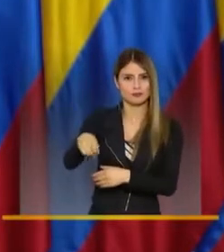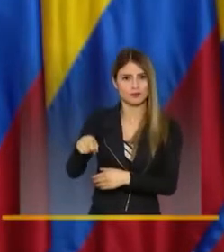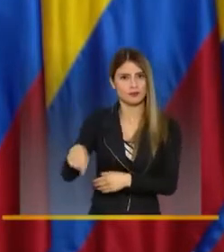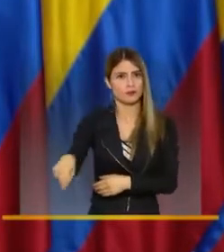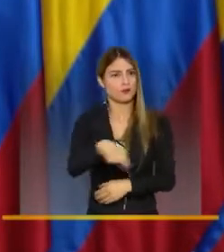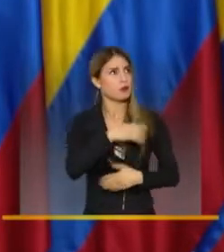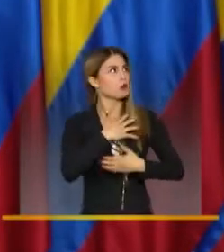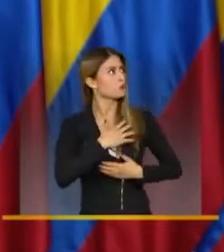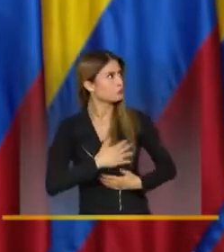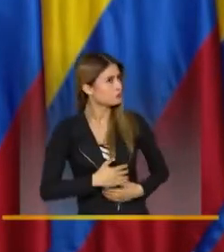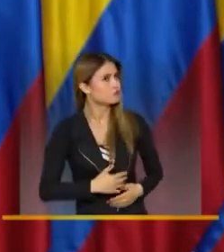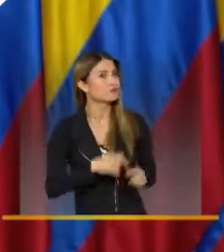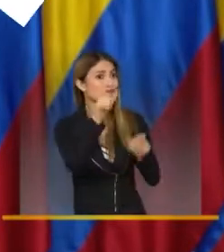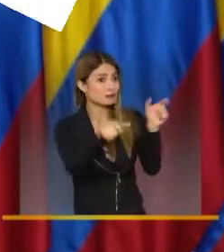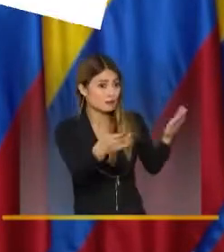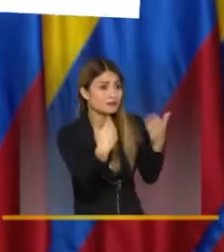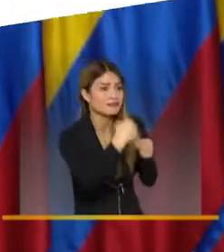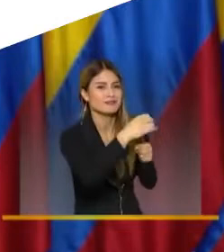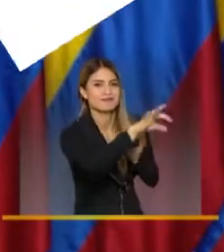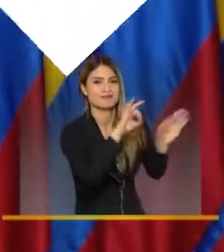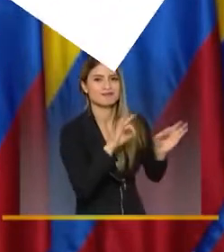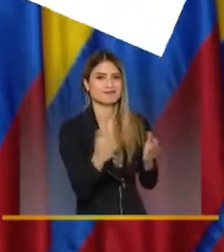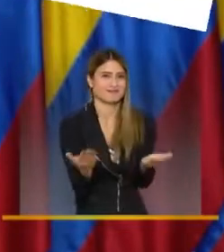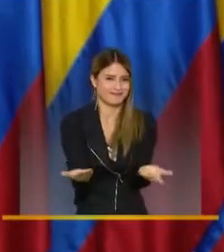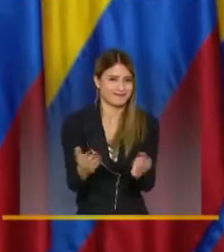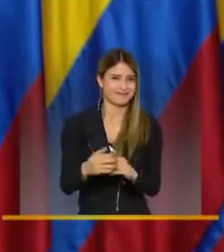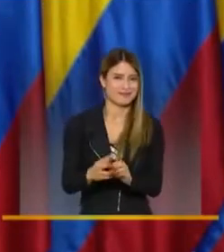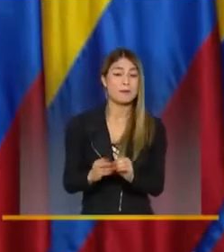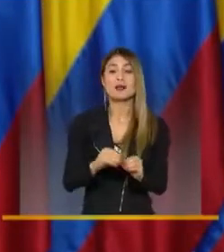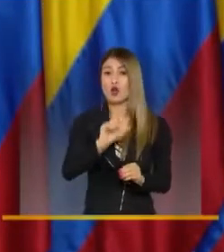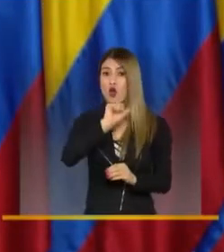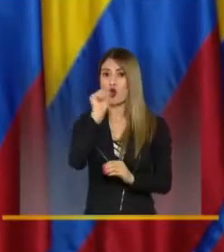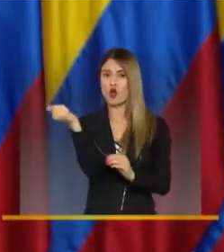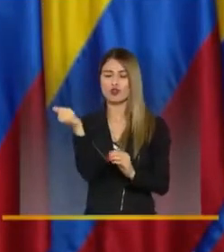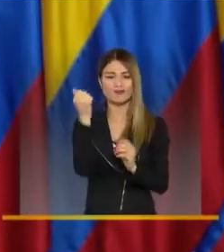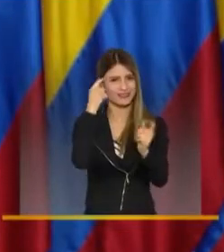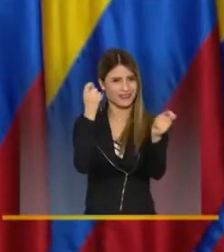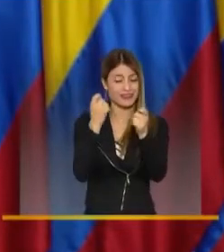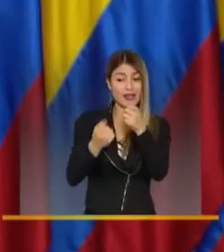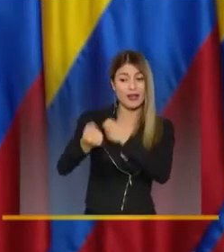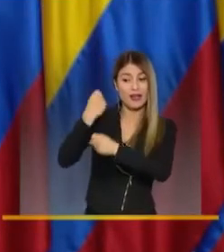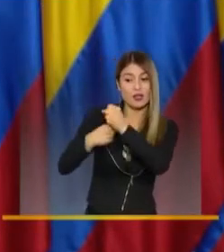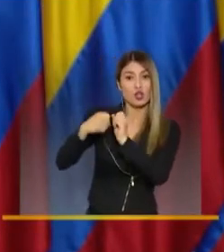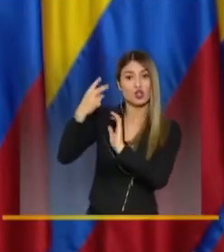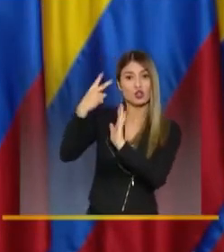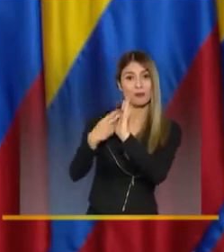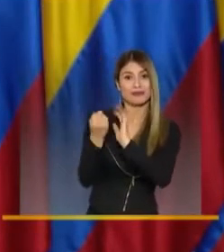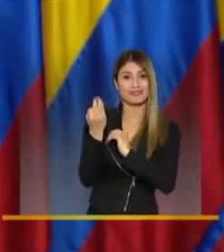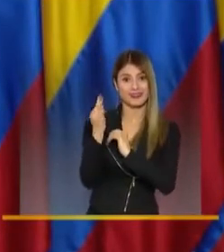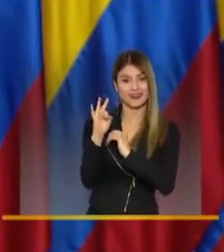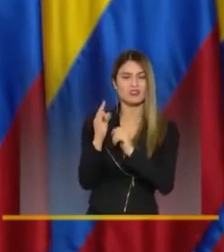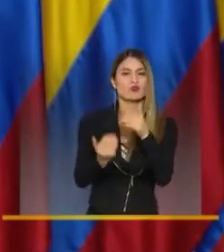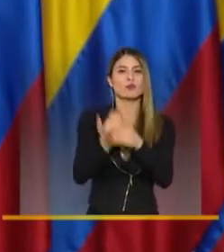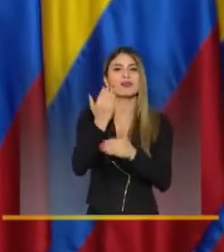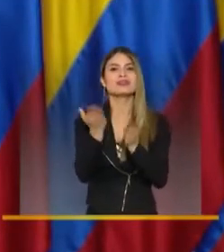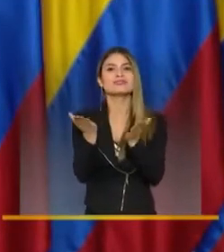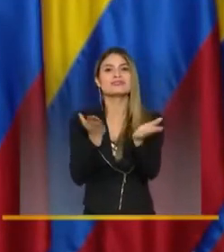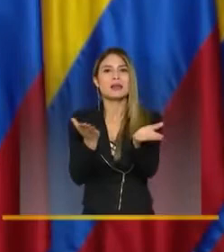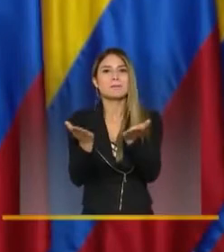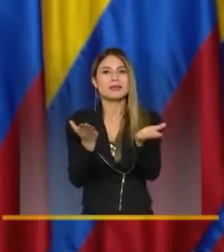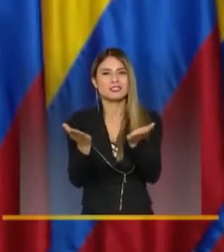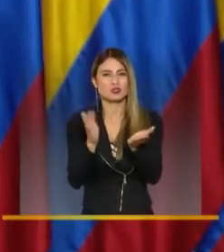empresarios que necesitan trabajadores, creamos el año 2013 el Servicio Público de Empleo. Más de